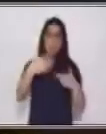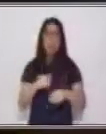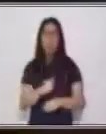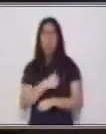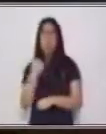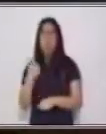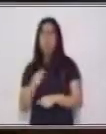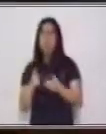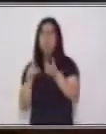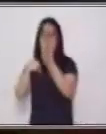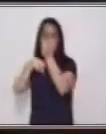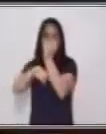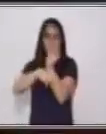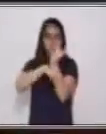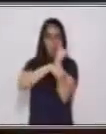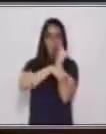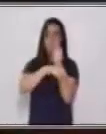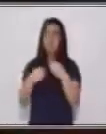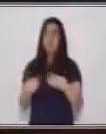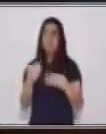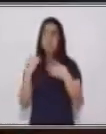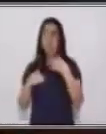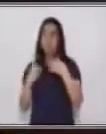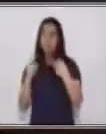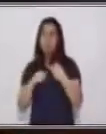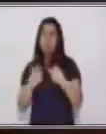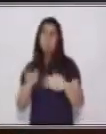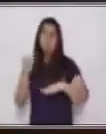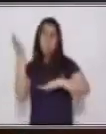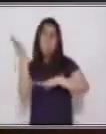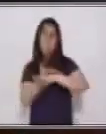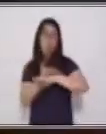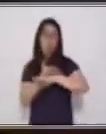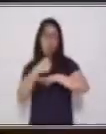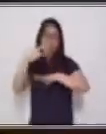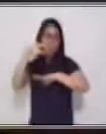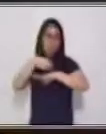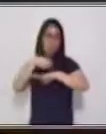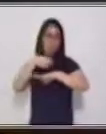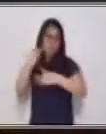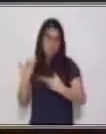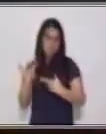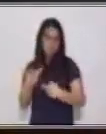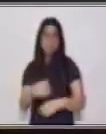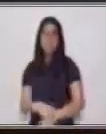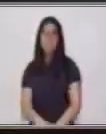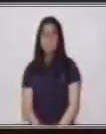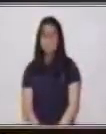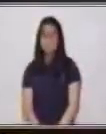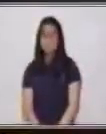formas aplicadas en el plano cartesiano, pero basándose en nuestra ecuación general.